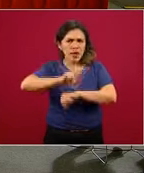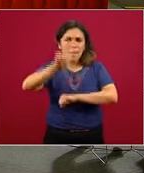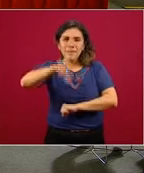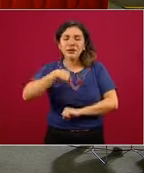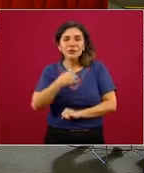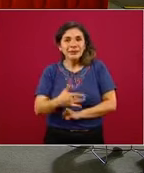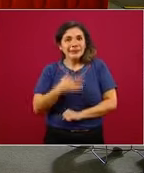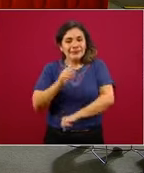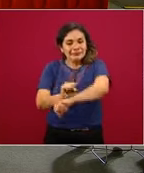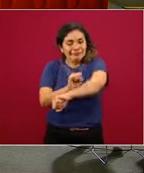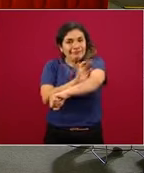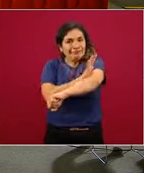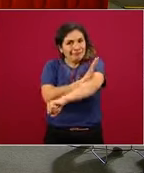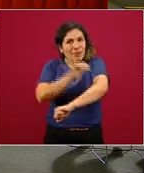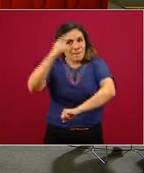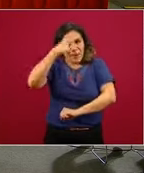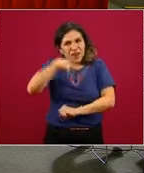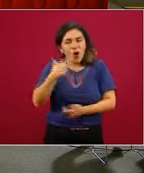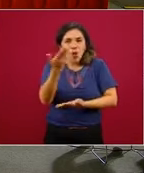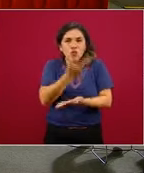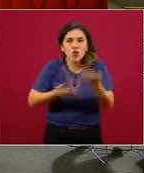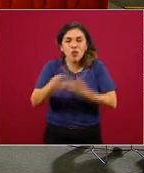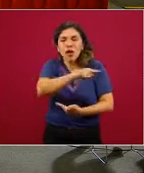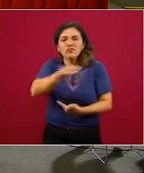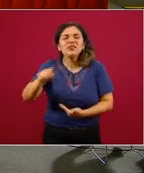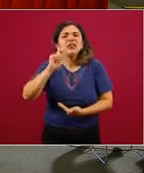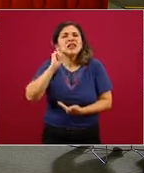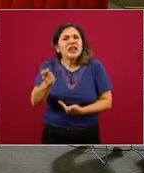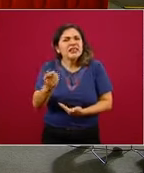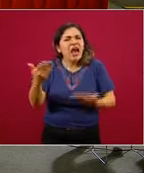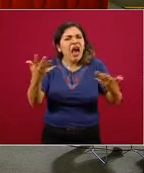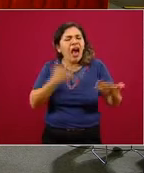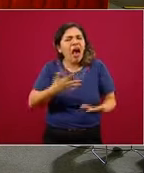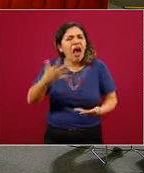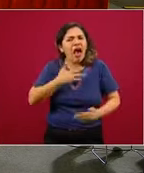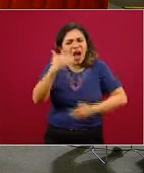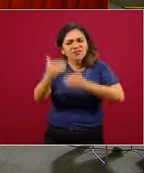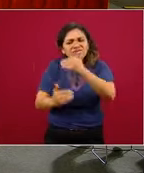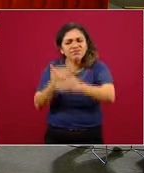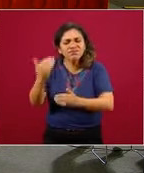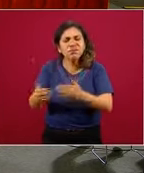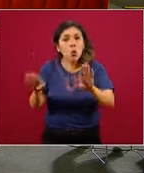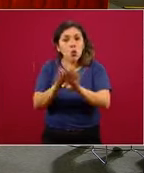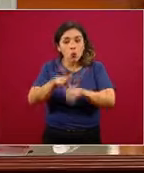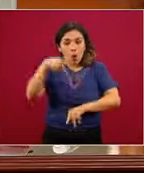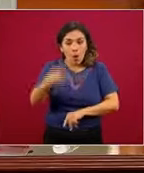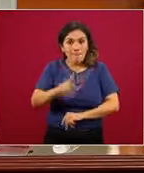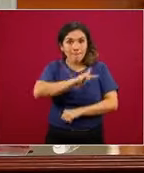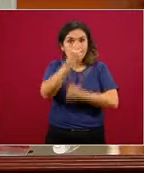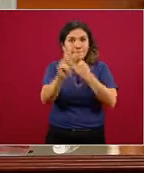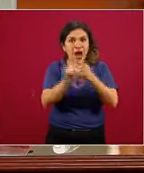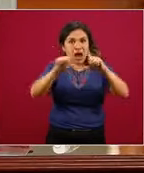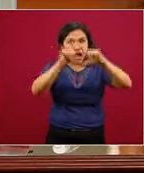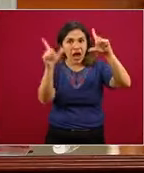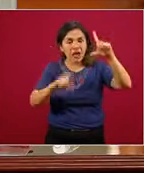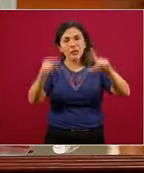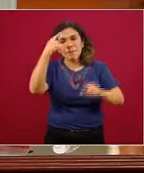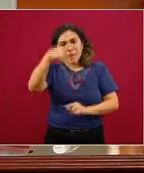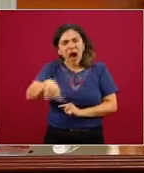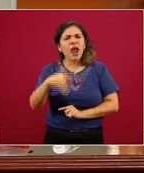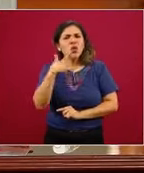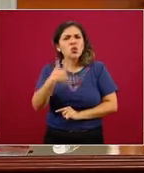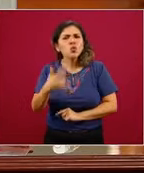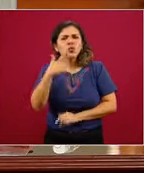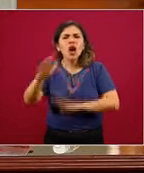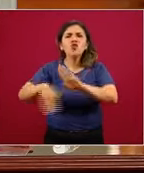sumamente emocionados de poder compartir con ustedes cuáles son los avances que tenemos como nación en términos de la lucha